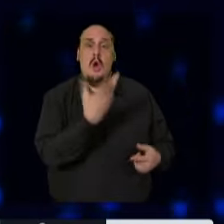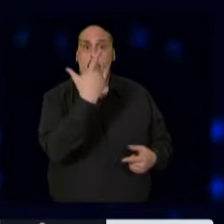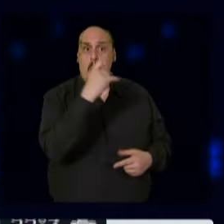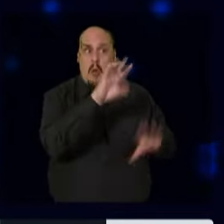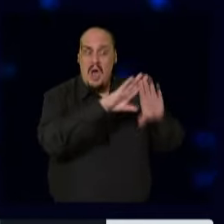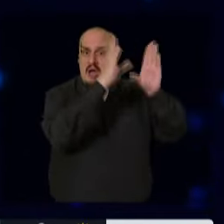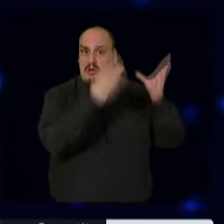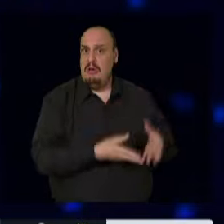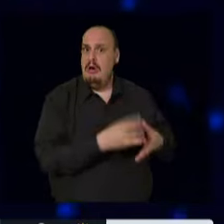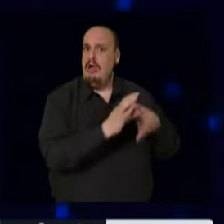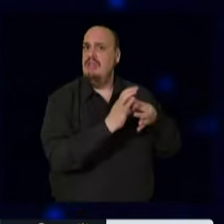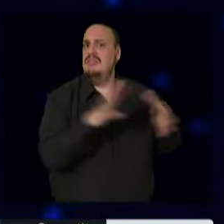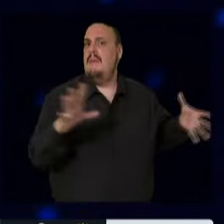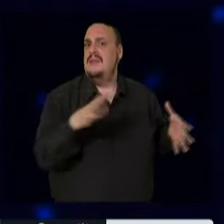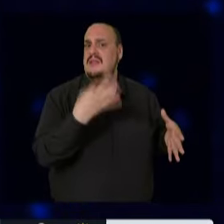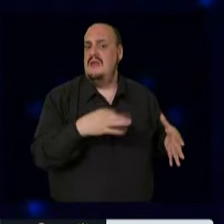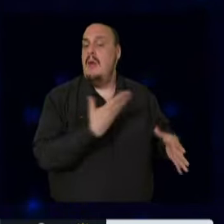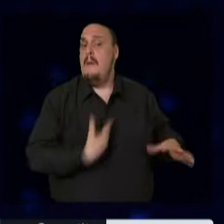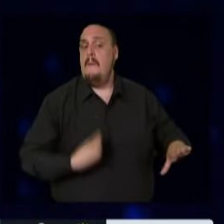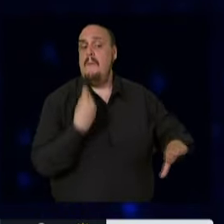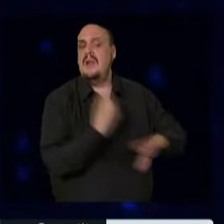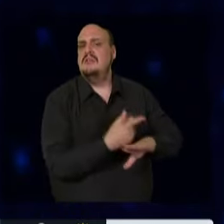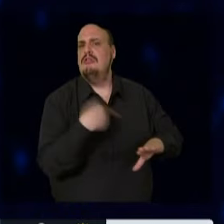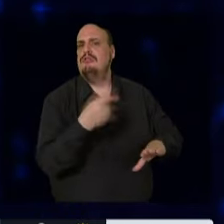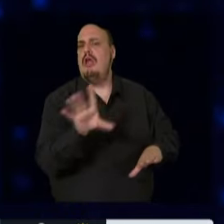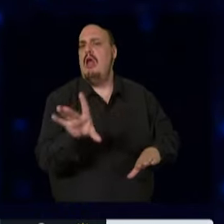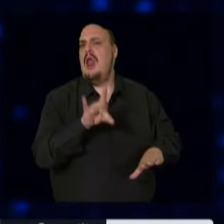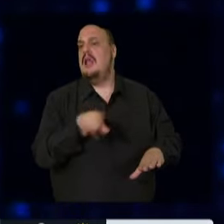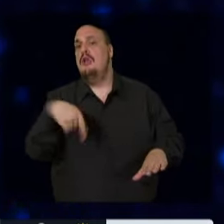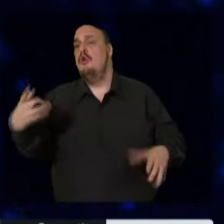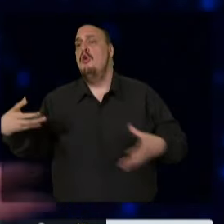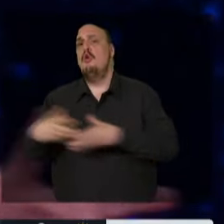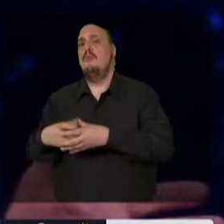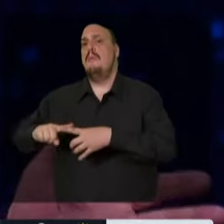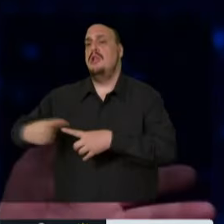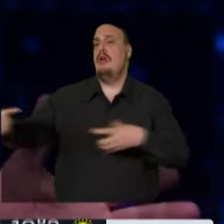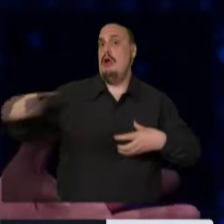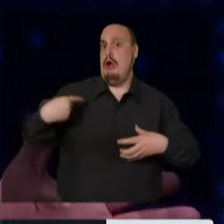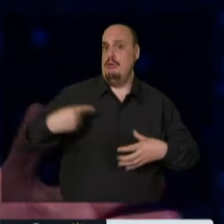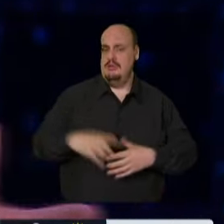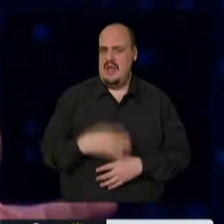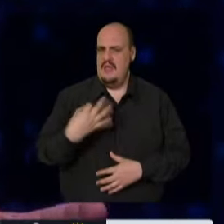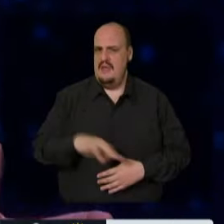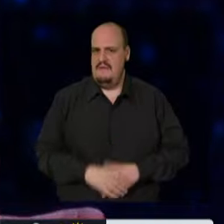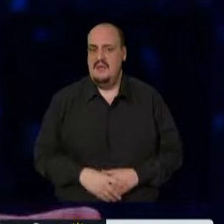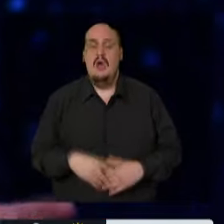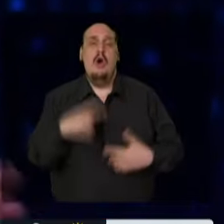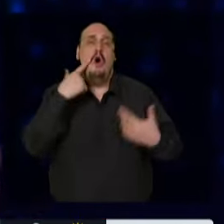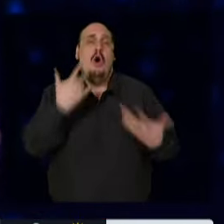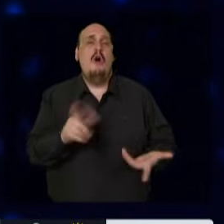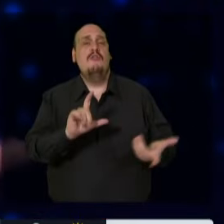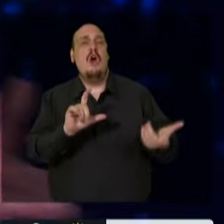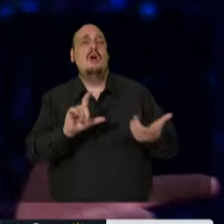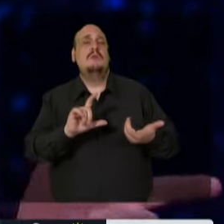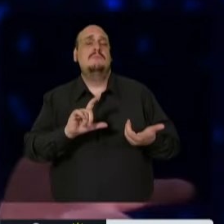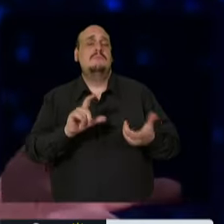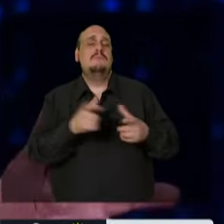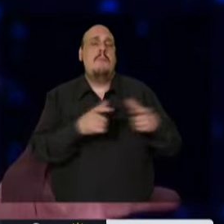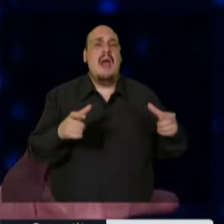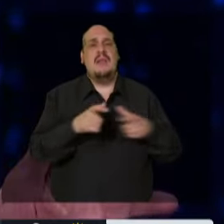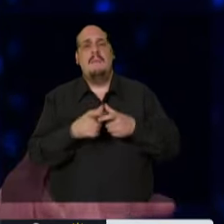hay que elegir el presidente del Banco Central de la oposición. Y claro que hay que ir a un tipo de cambio libre y único, pero hay que evitar